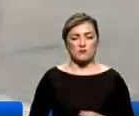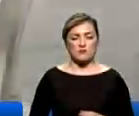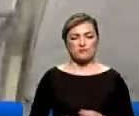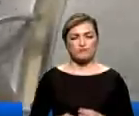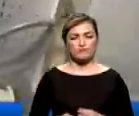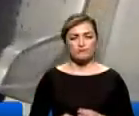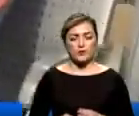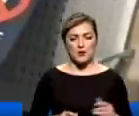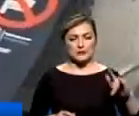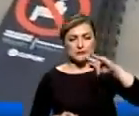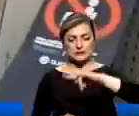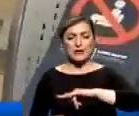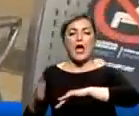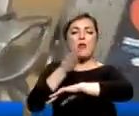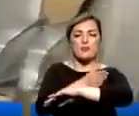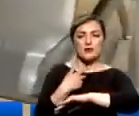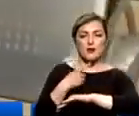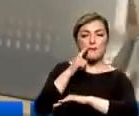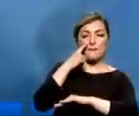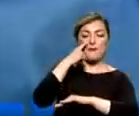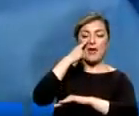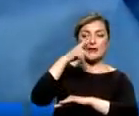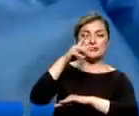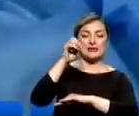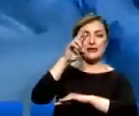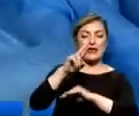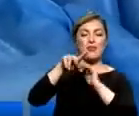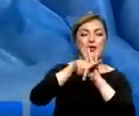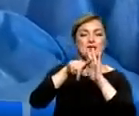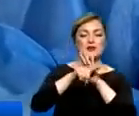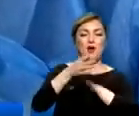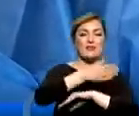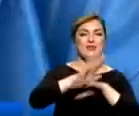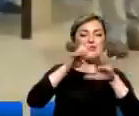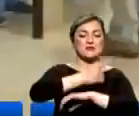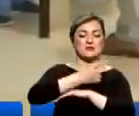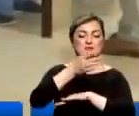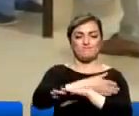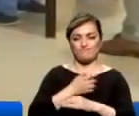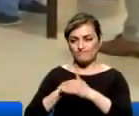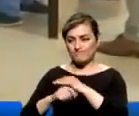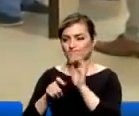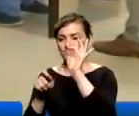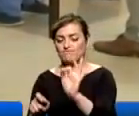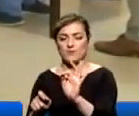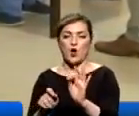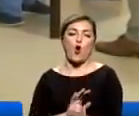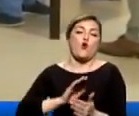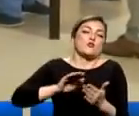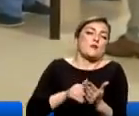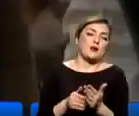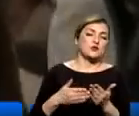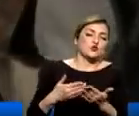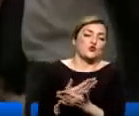deben presentar el resultado de una prueba PCR negativa hecha con máximo 10 días de anticipación al viaje y someterse a un test de